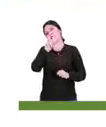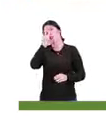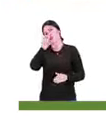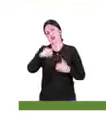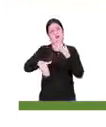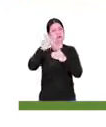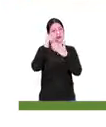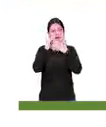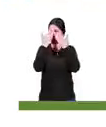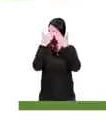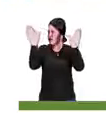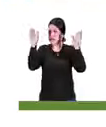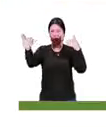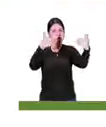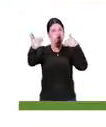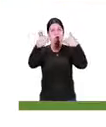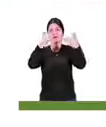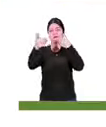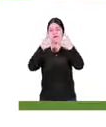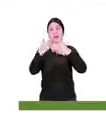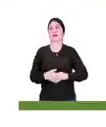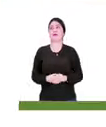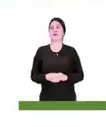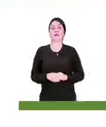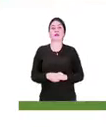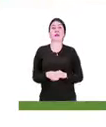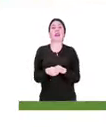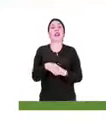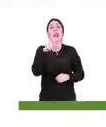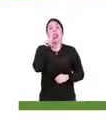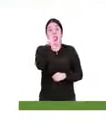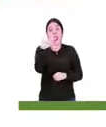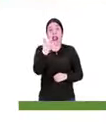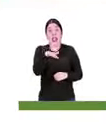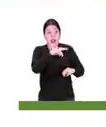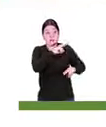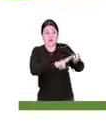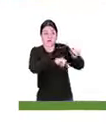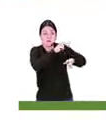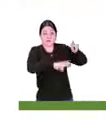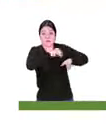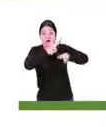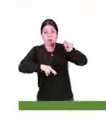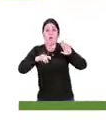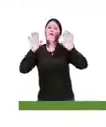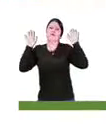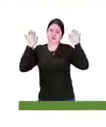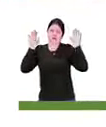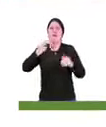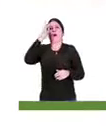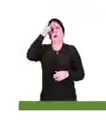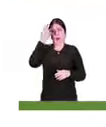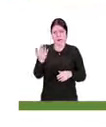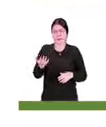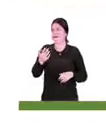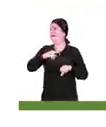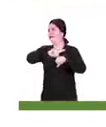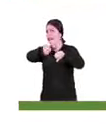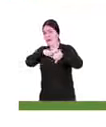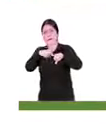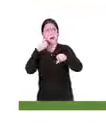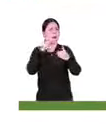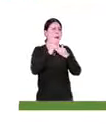2028. Este proceso constructivo claramente generará dificultades. Tendremos que